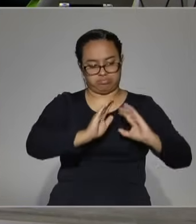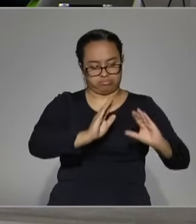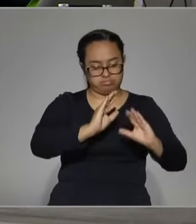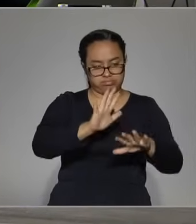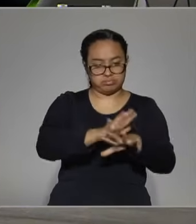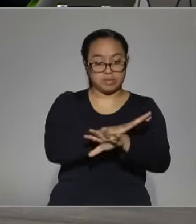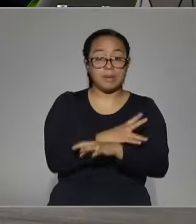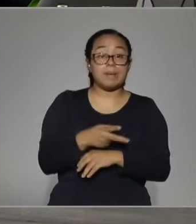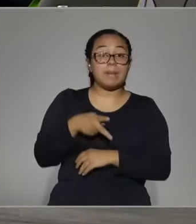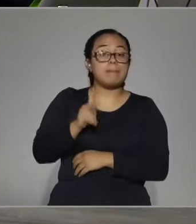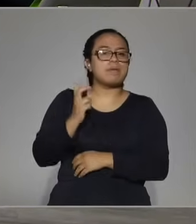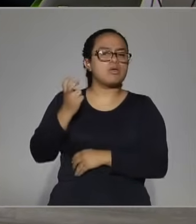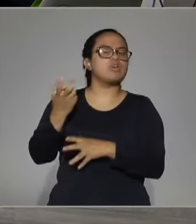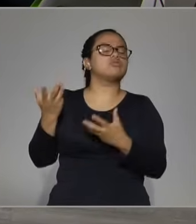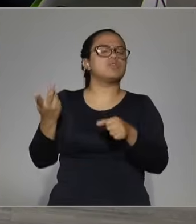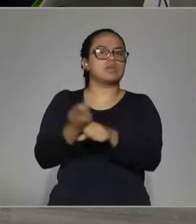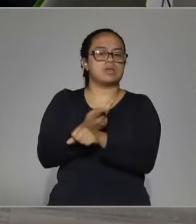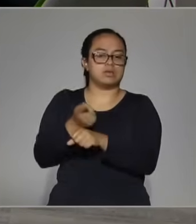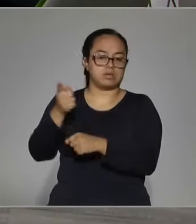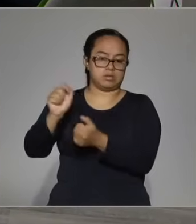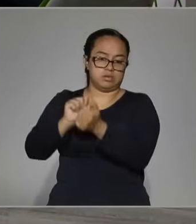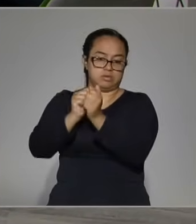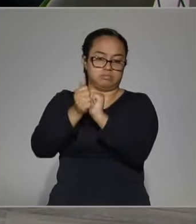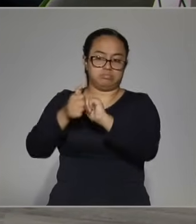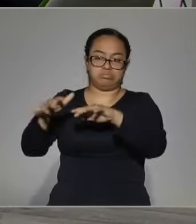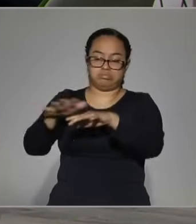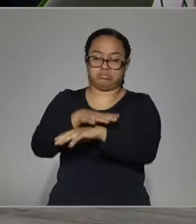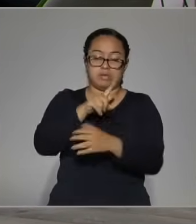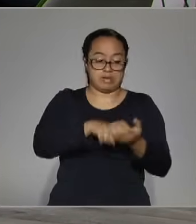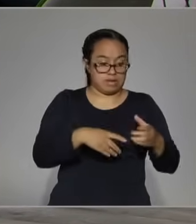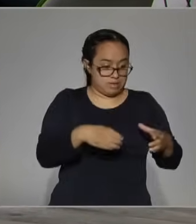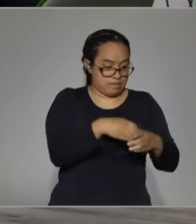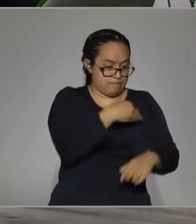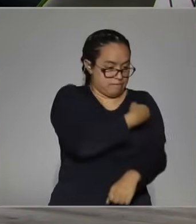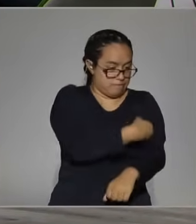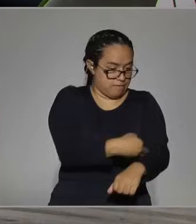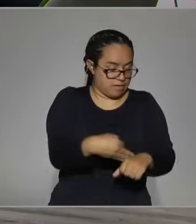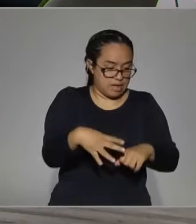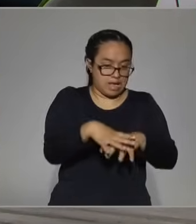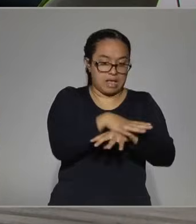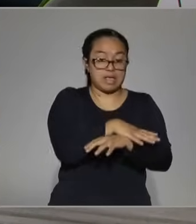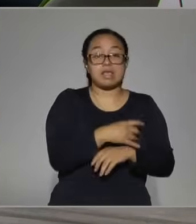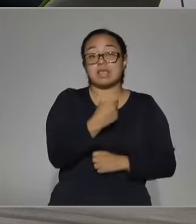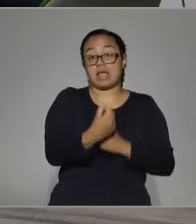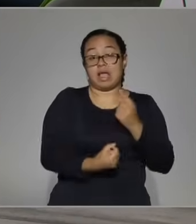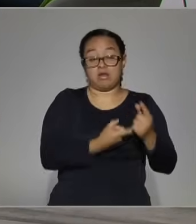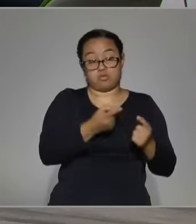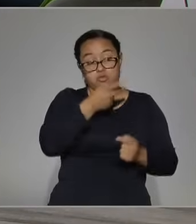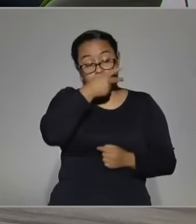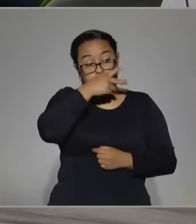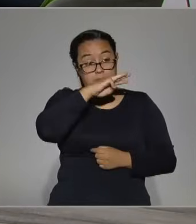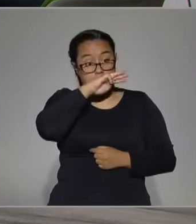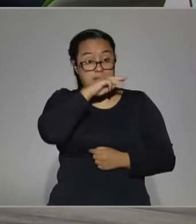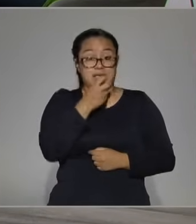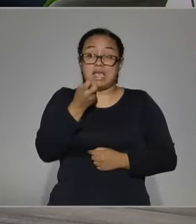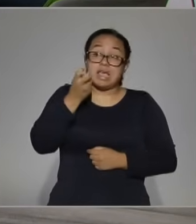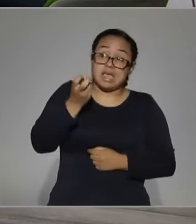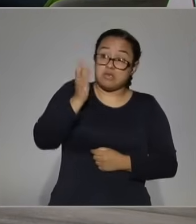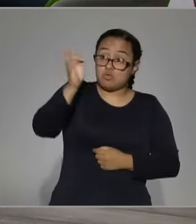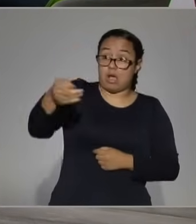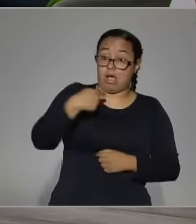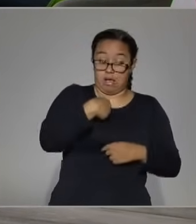pasando en ese momento es que estaba transformando a toda la familia. Y hay familias, hay padres que no aceptan